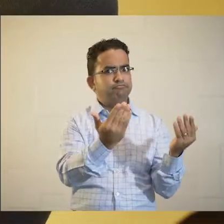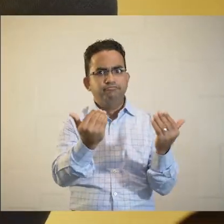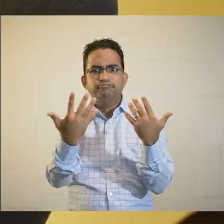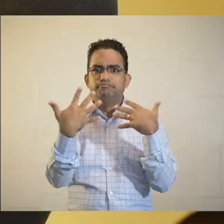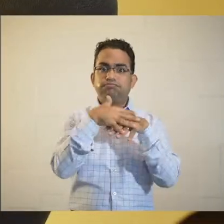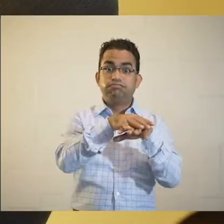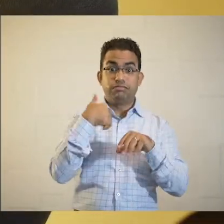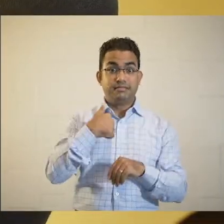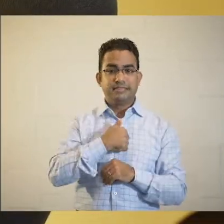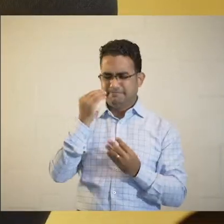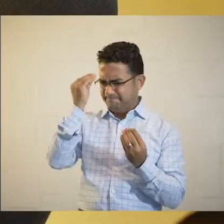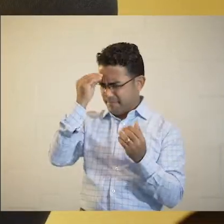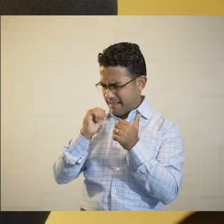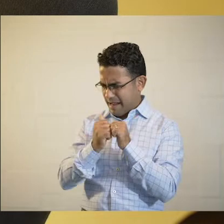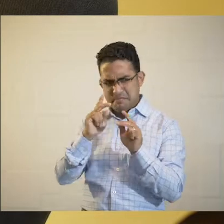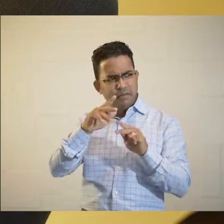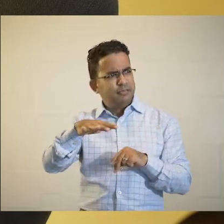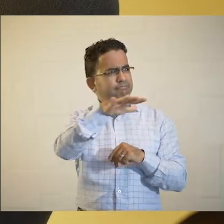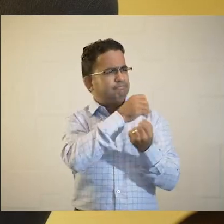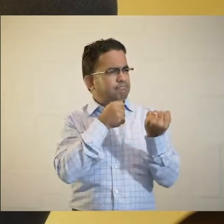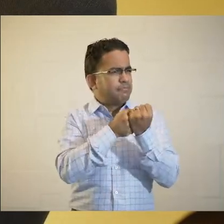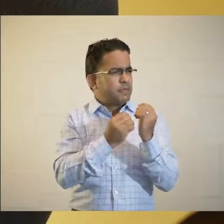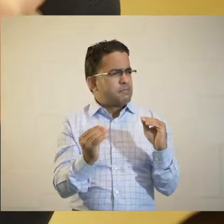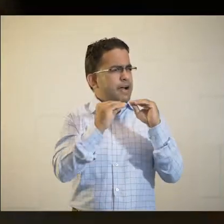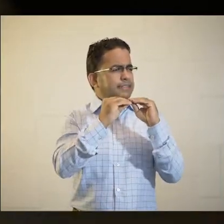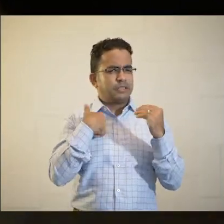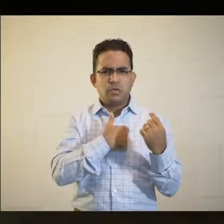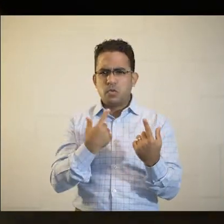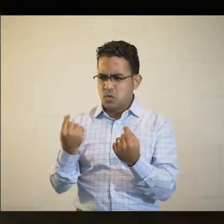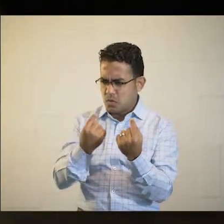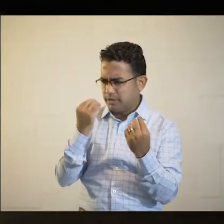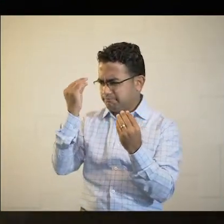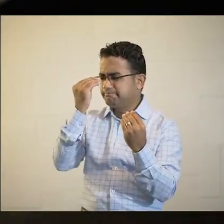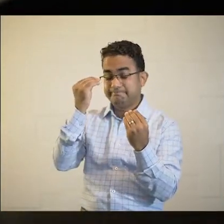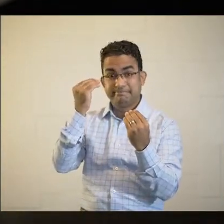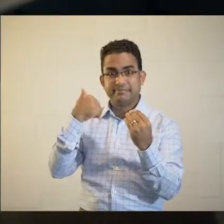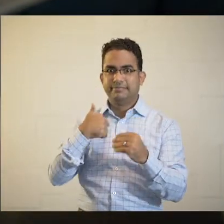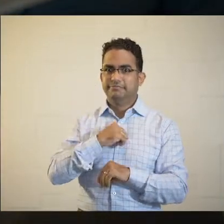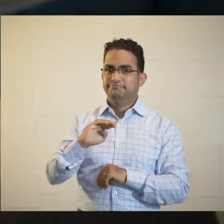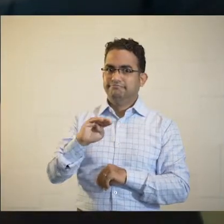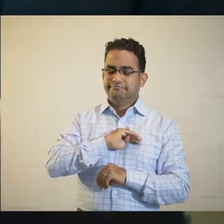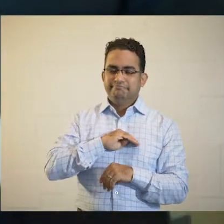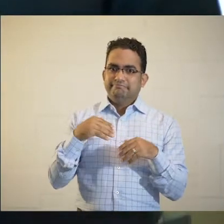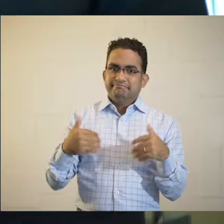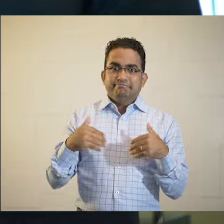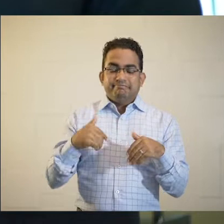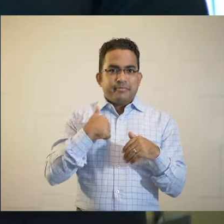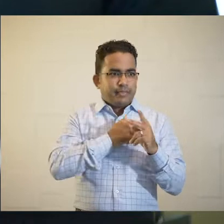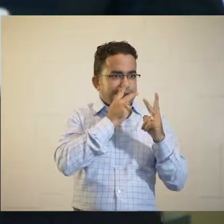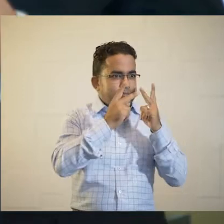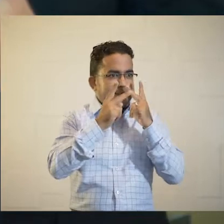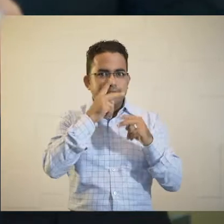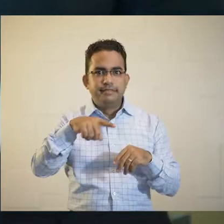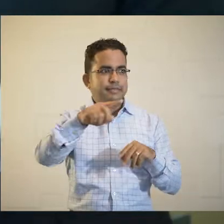el tema de inclusión, hemos visto que tenemos que buscar la forma de poder apoyar más al país en ese sentido. Una de las satisfacciones que llevamos es